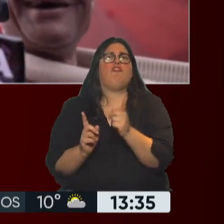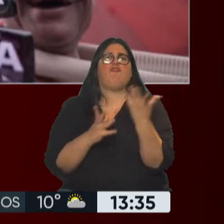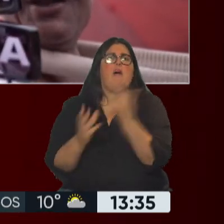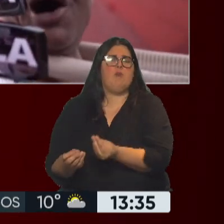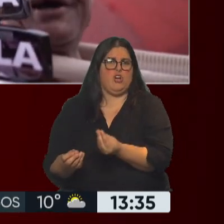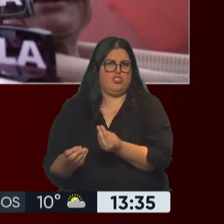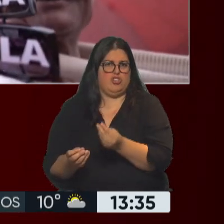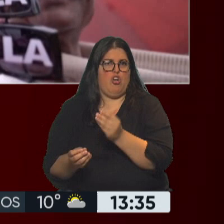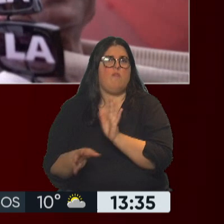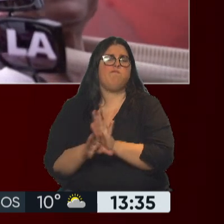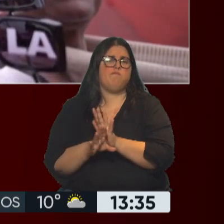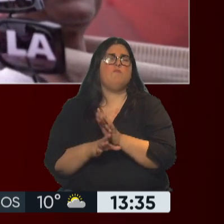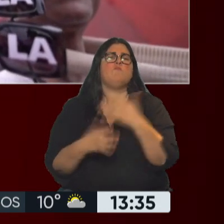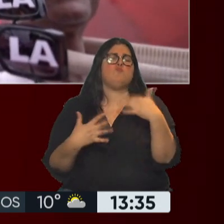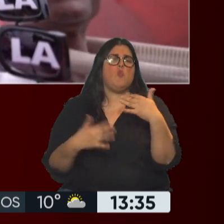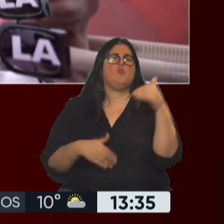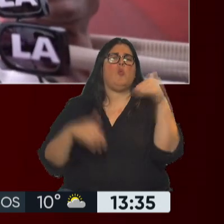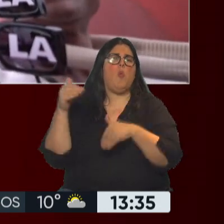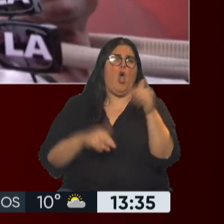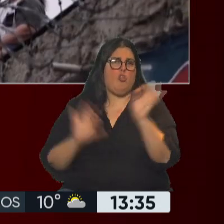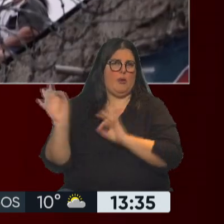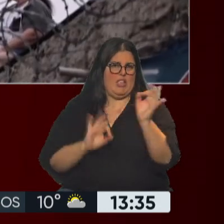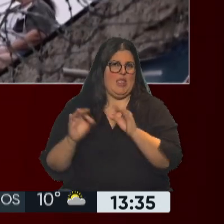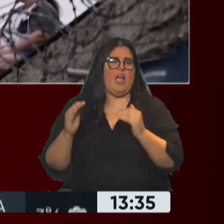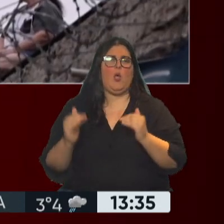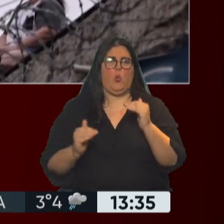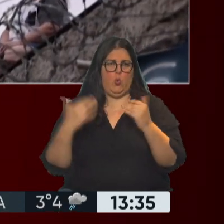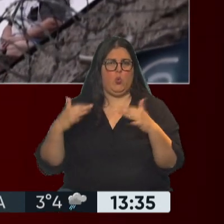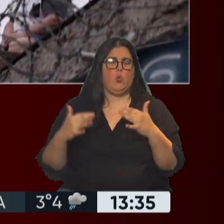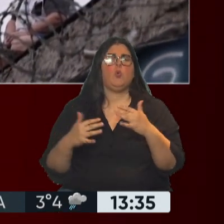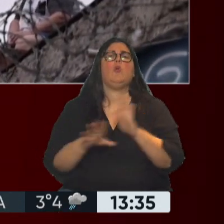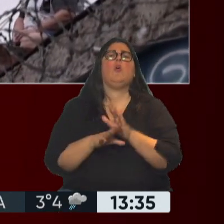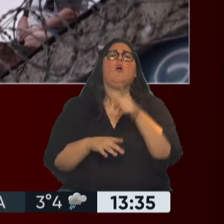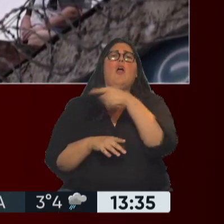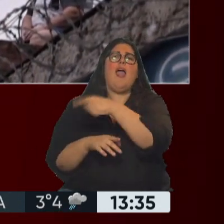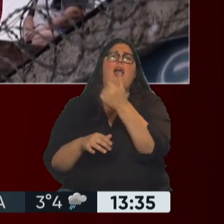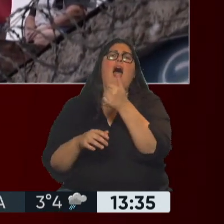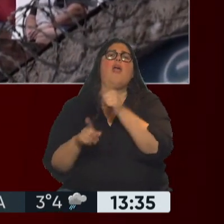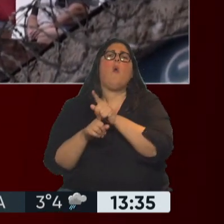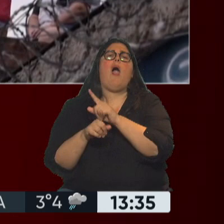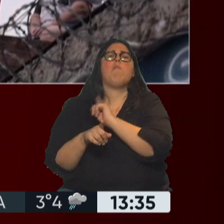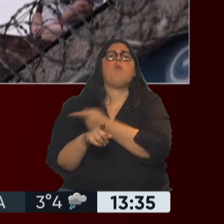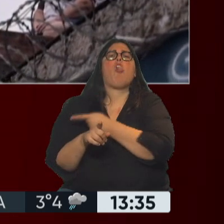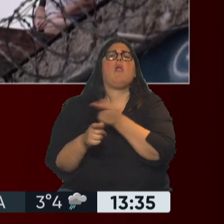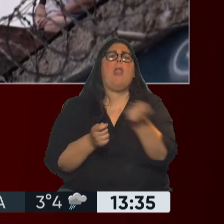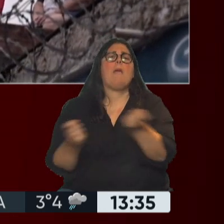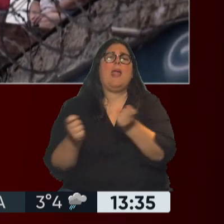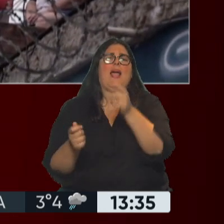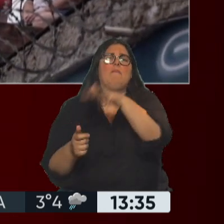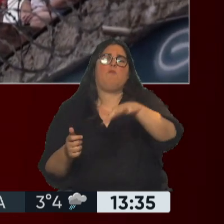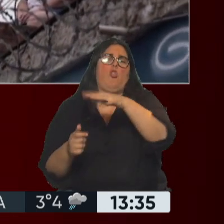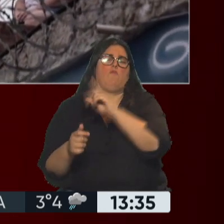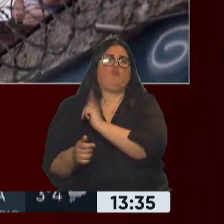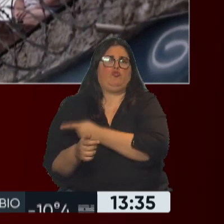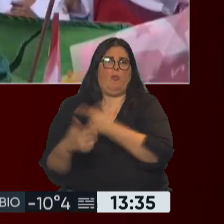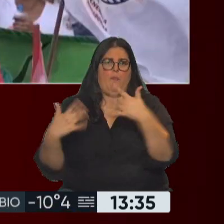va a ir con un porcentaje muy alto de votos y con una capacidad de movilización, como decía Alejandra, importante en sectores con mucho poder.